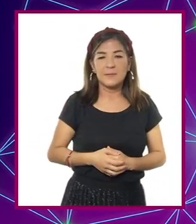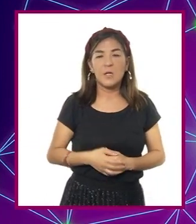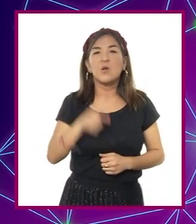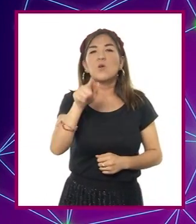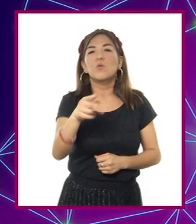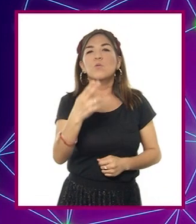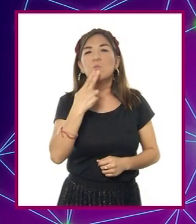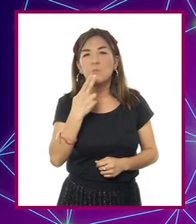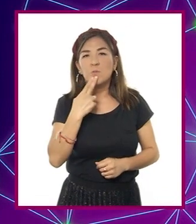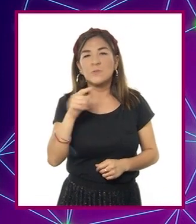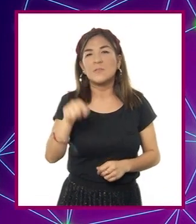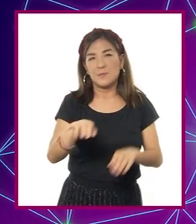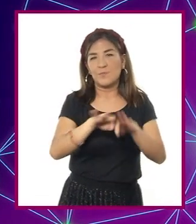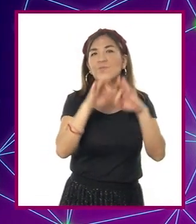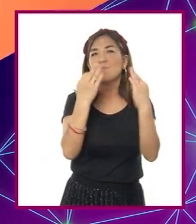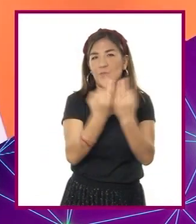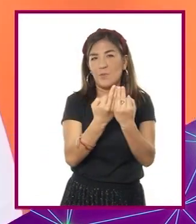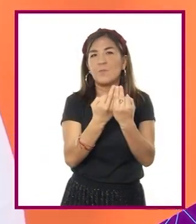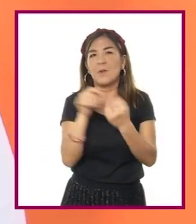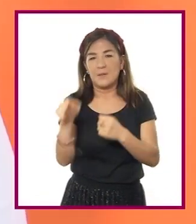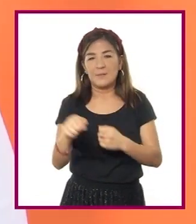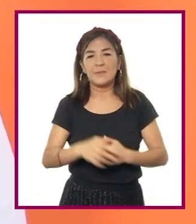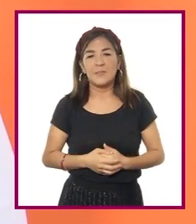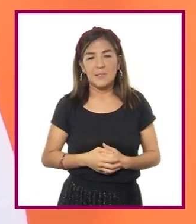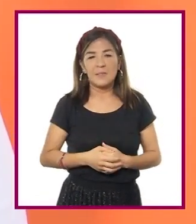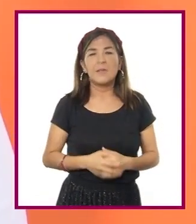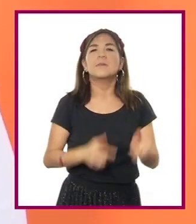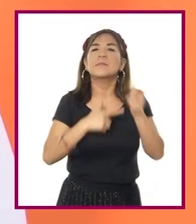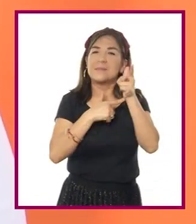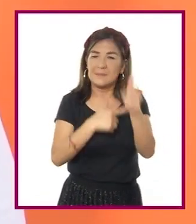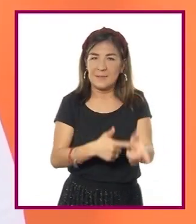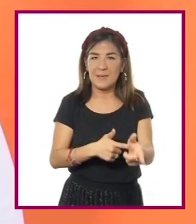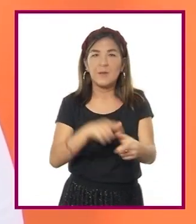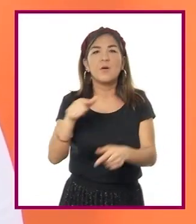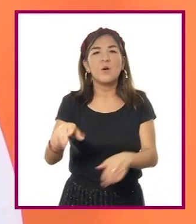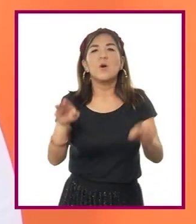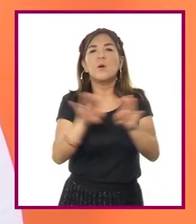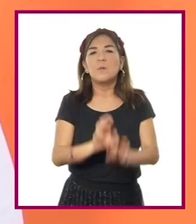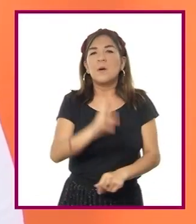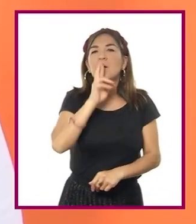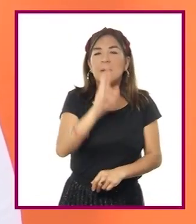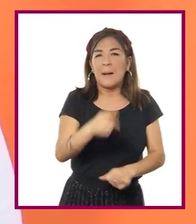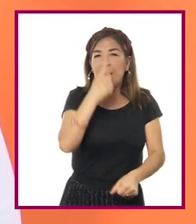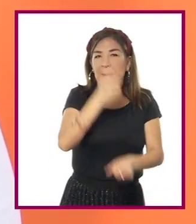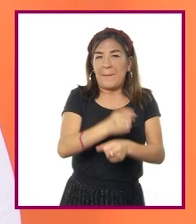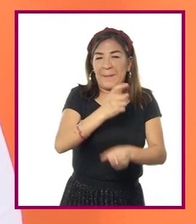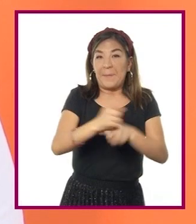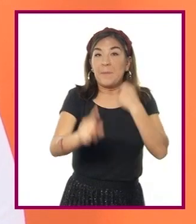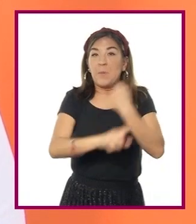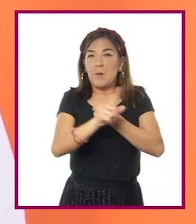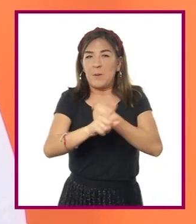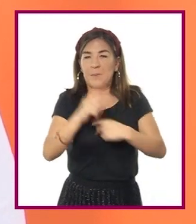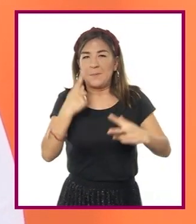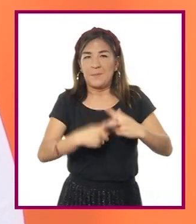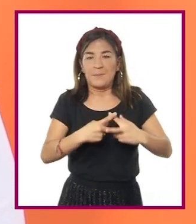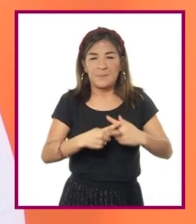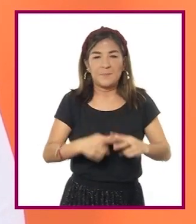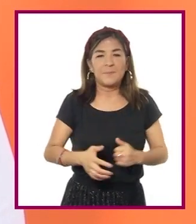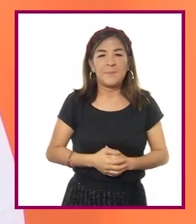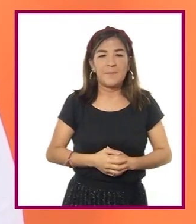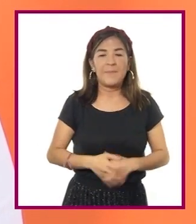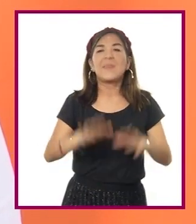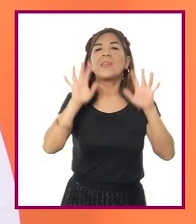el uso de estas fórmulas. Bien, continuemos con la resolución de la primera situación. Ya